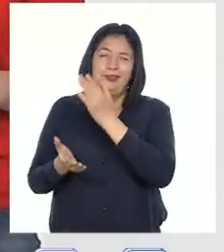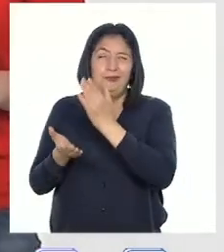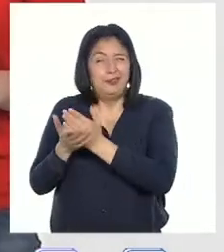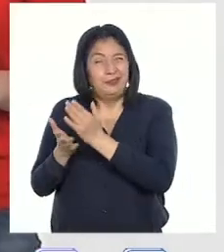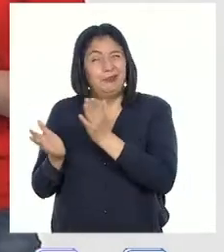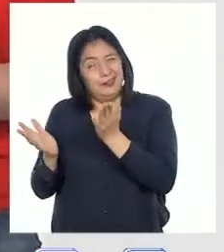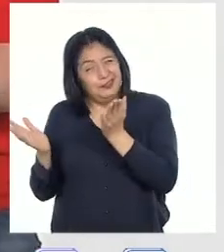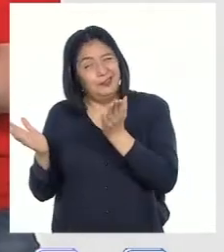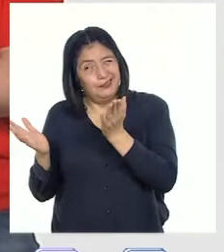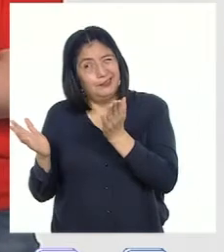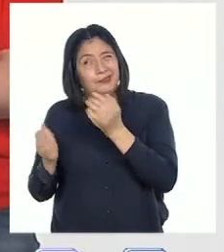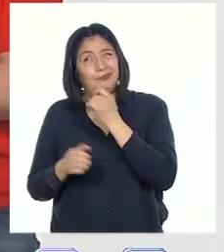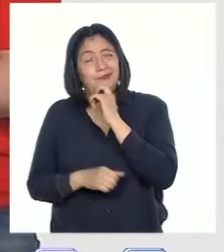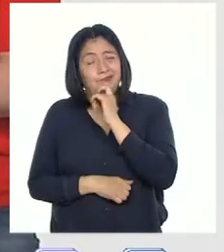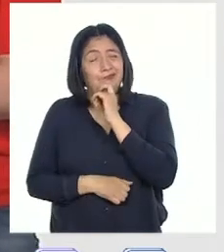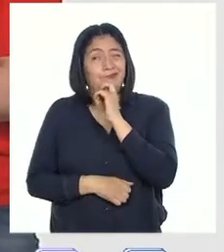problemita.